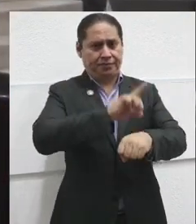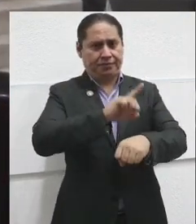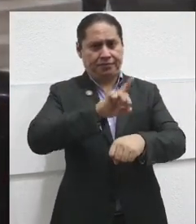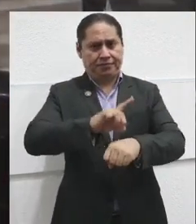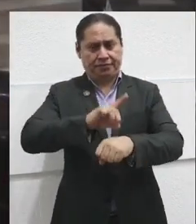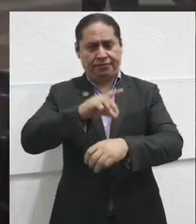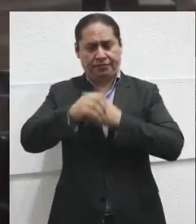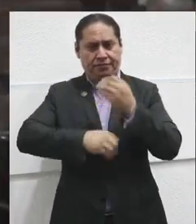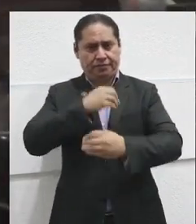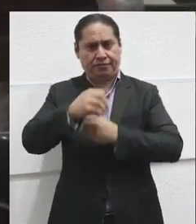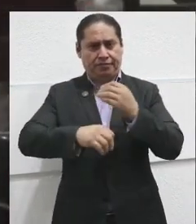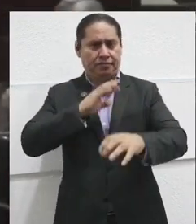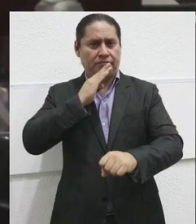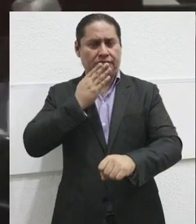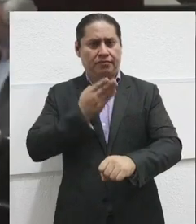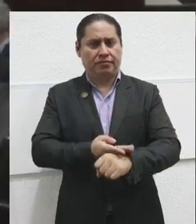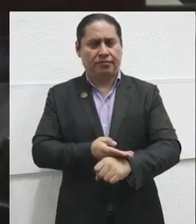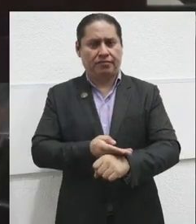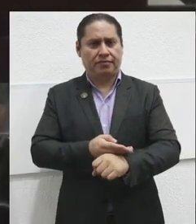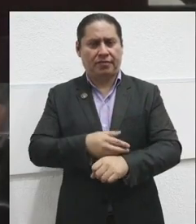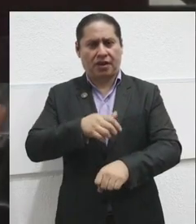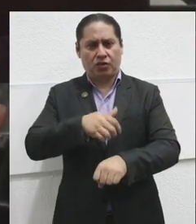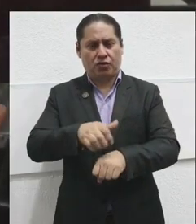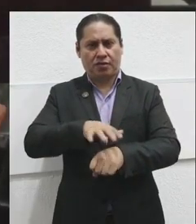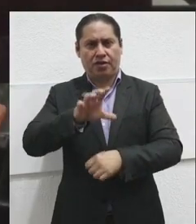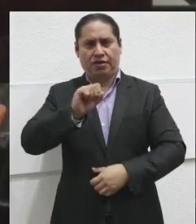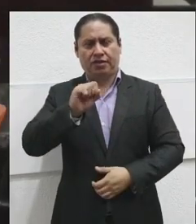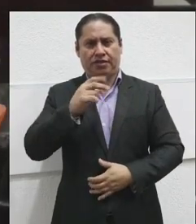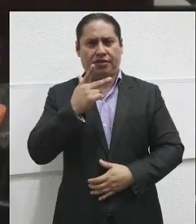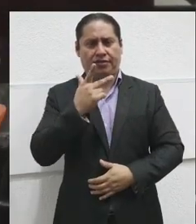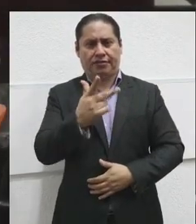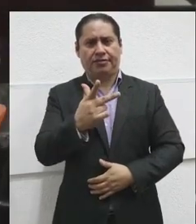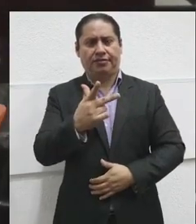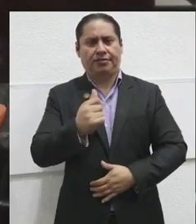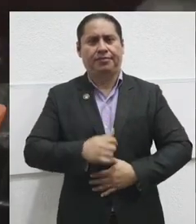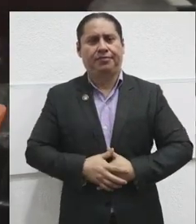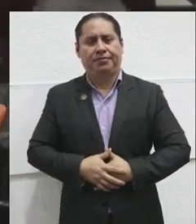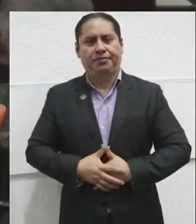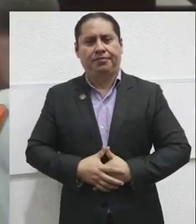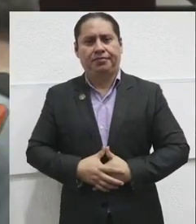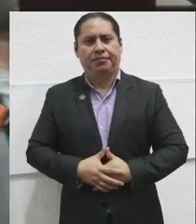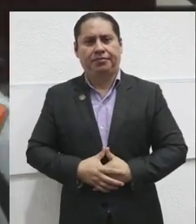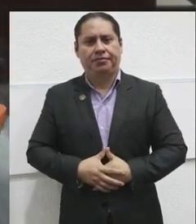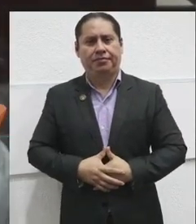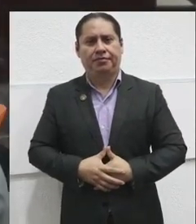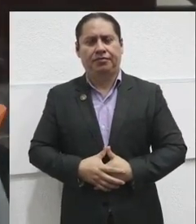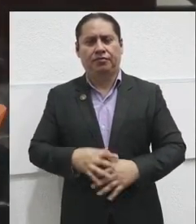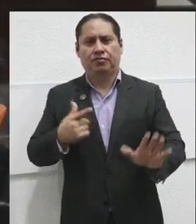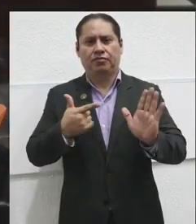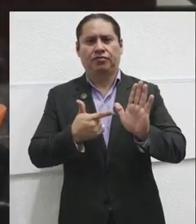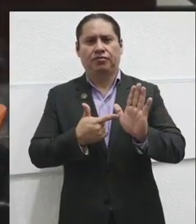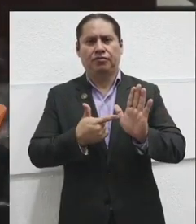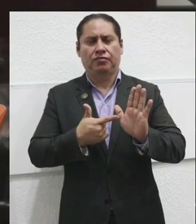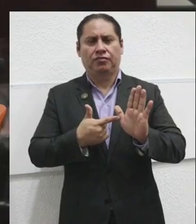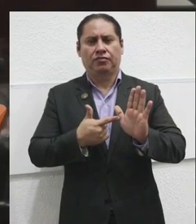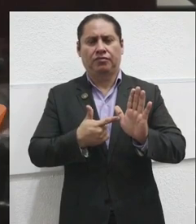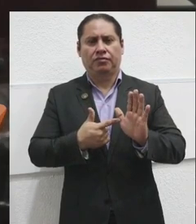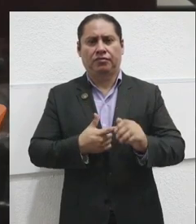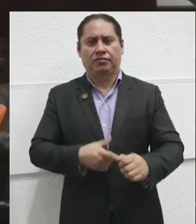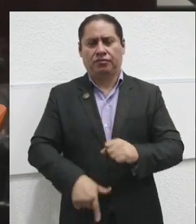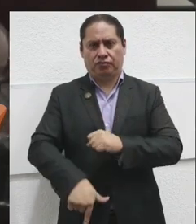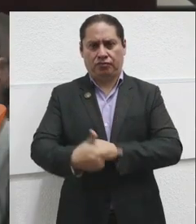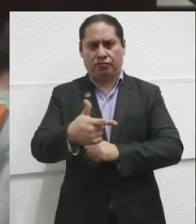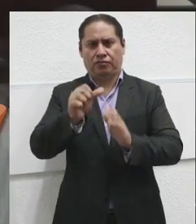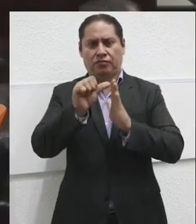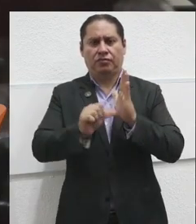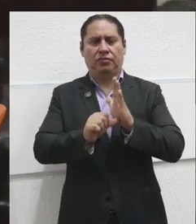de los debates correspondiente a esta 68ª legislatura. Con fundamento en la fracción 12ª